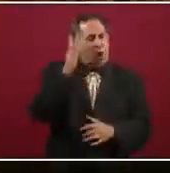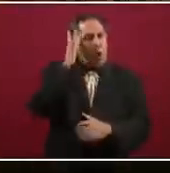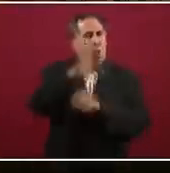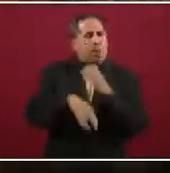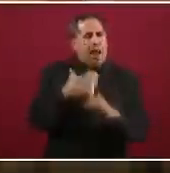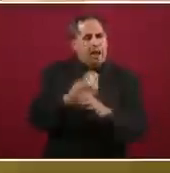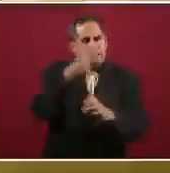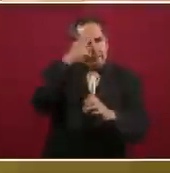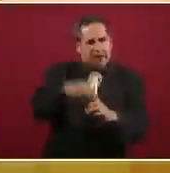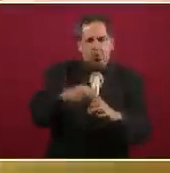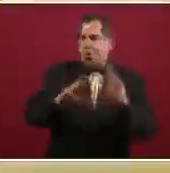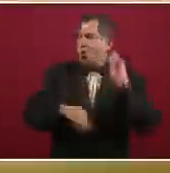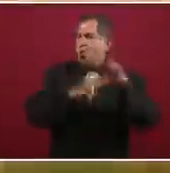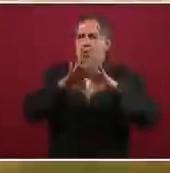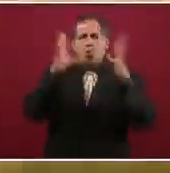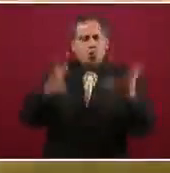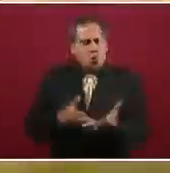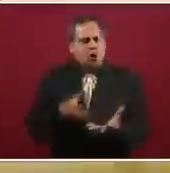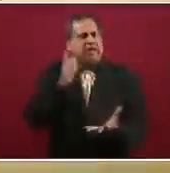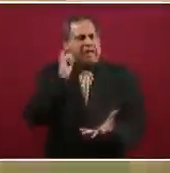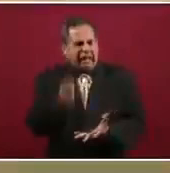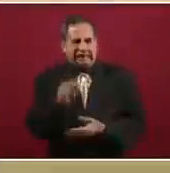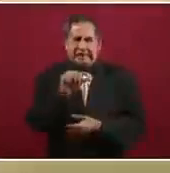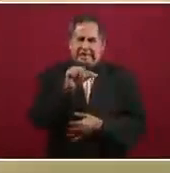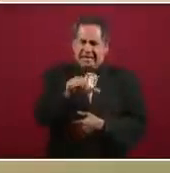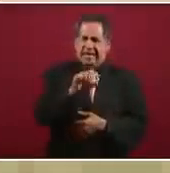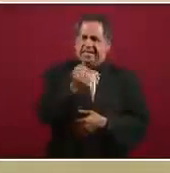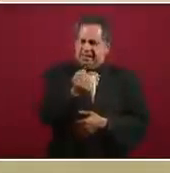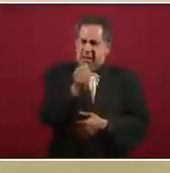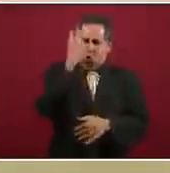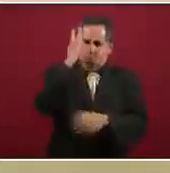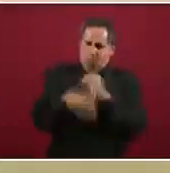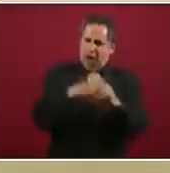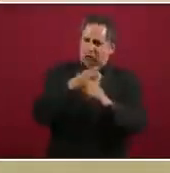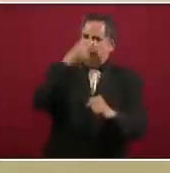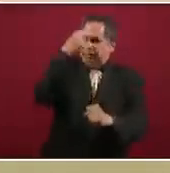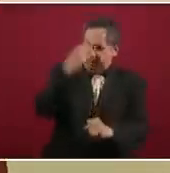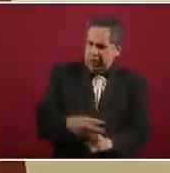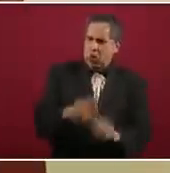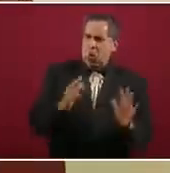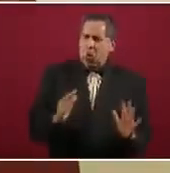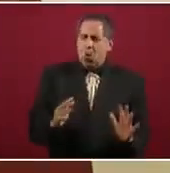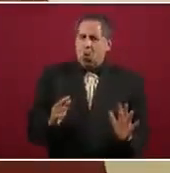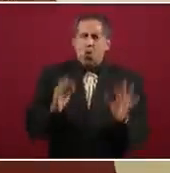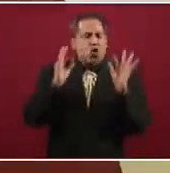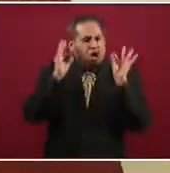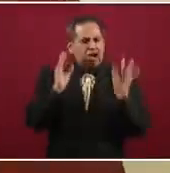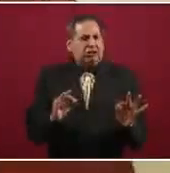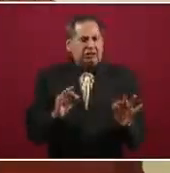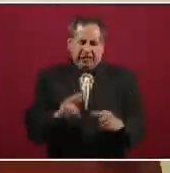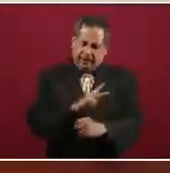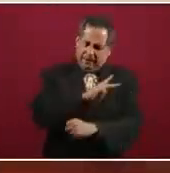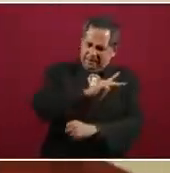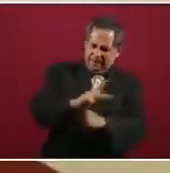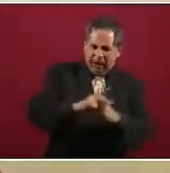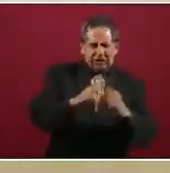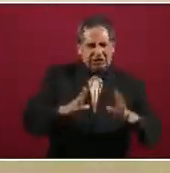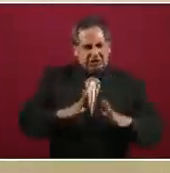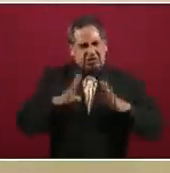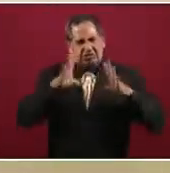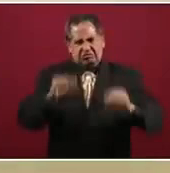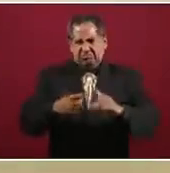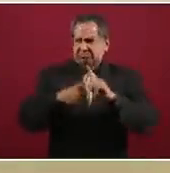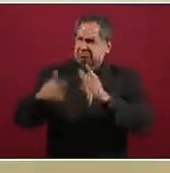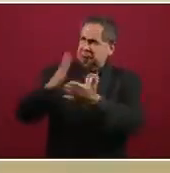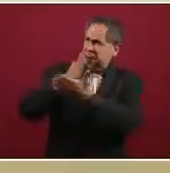en China. Entonces, para celebrar que tenemos una nación soberana, una